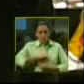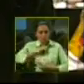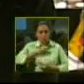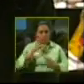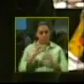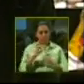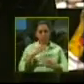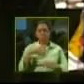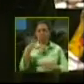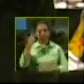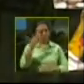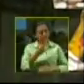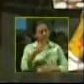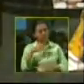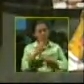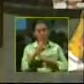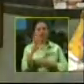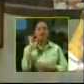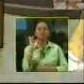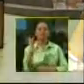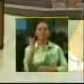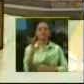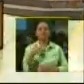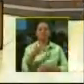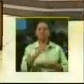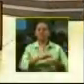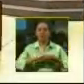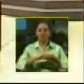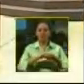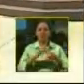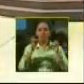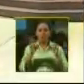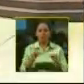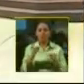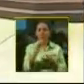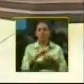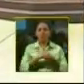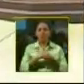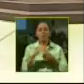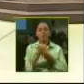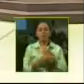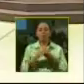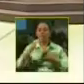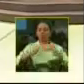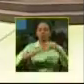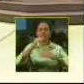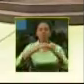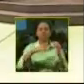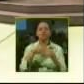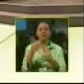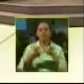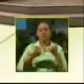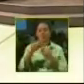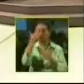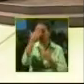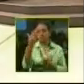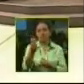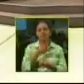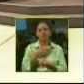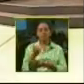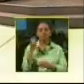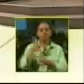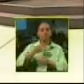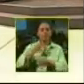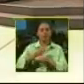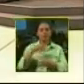extranjero y decir que este es un país justo, un país solidario, un país próspero al cual nos pertenecemos y para el cual estamos